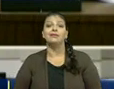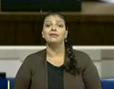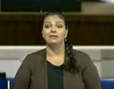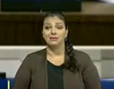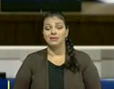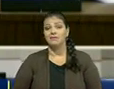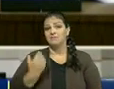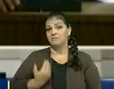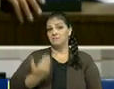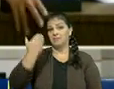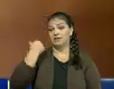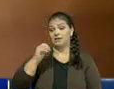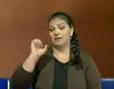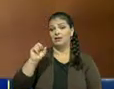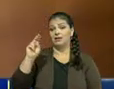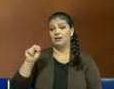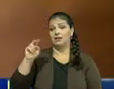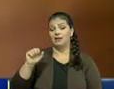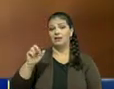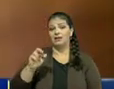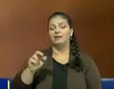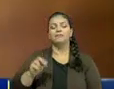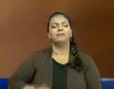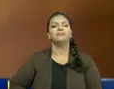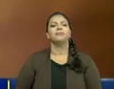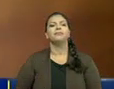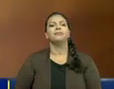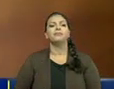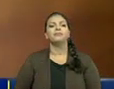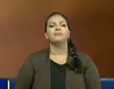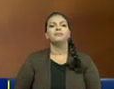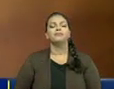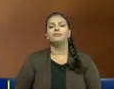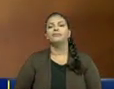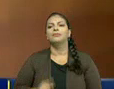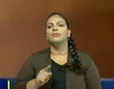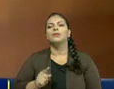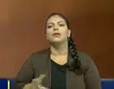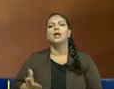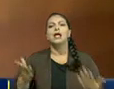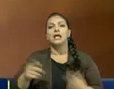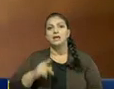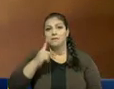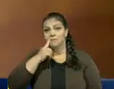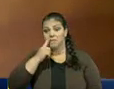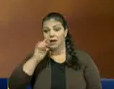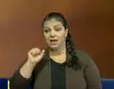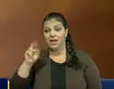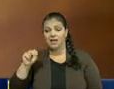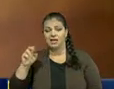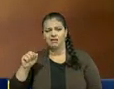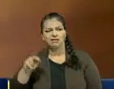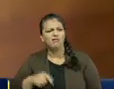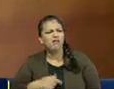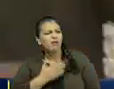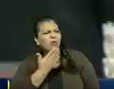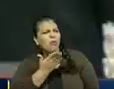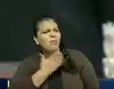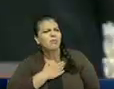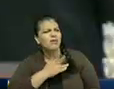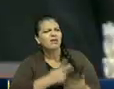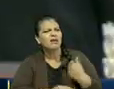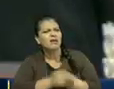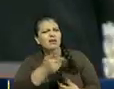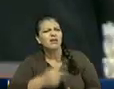fue de inmediato hacia los Estados Unidos precisamente para tomar a su hija con la abogada, ¿no? Y